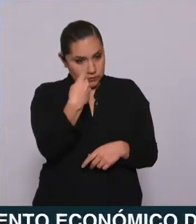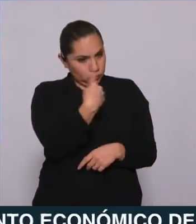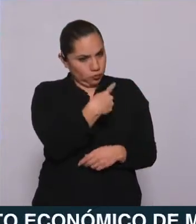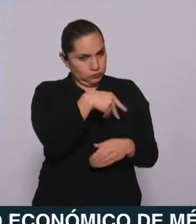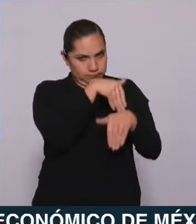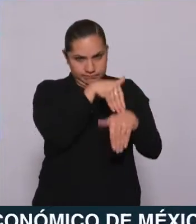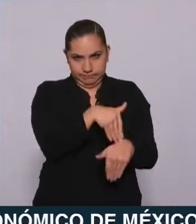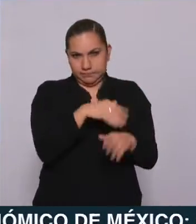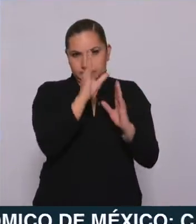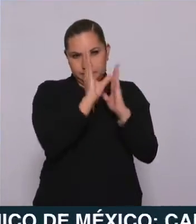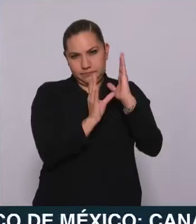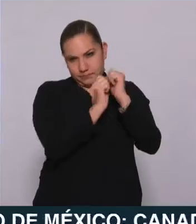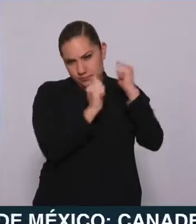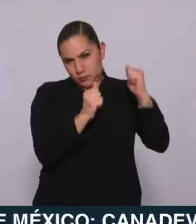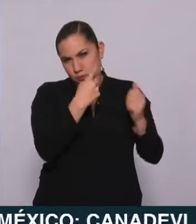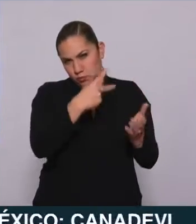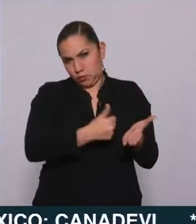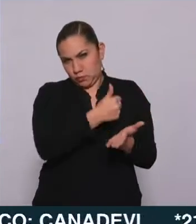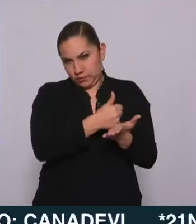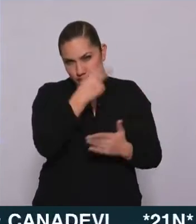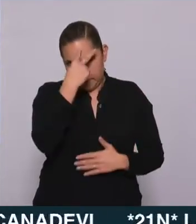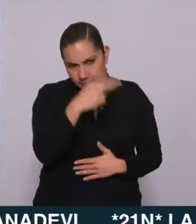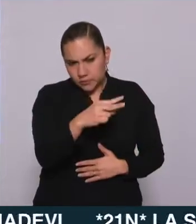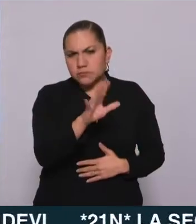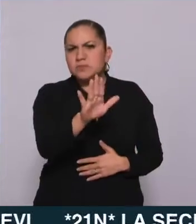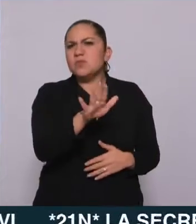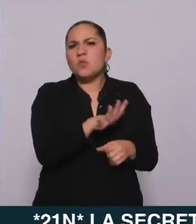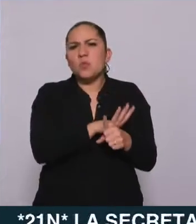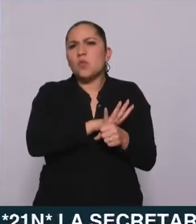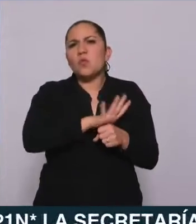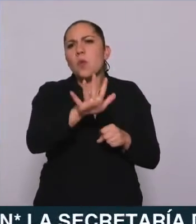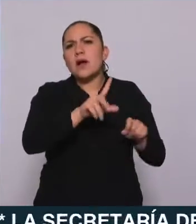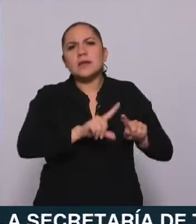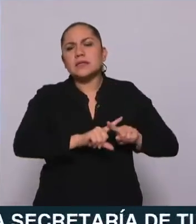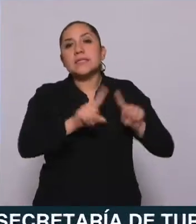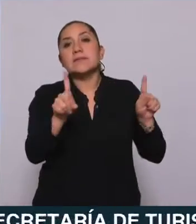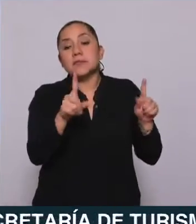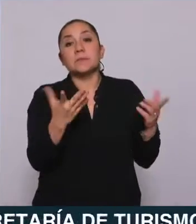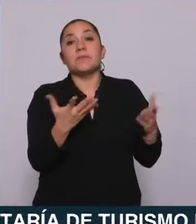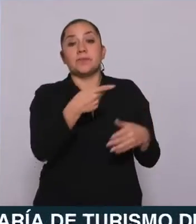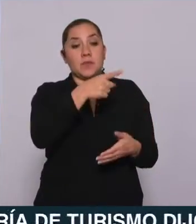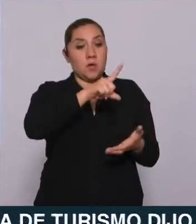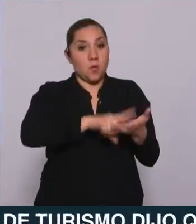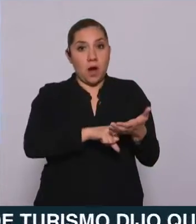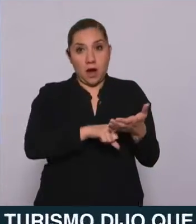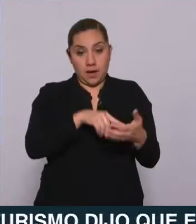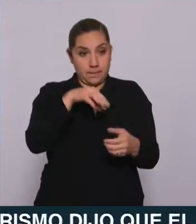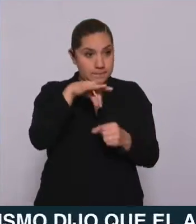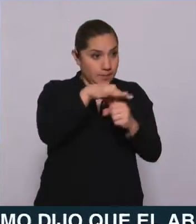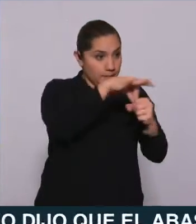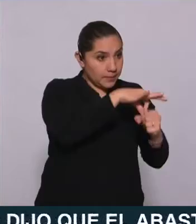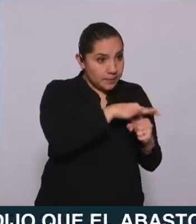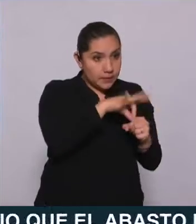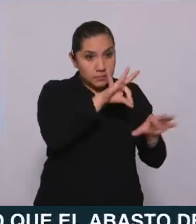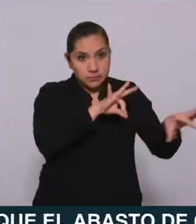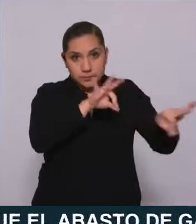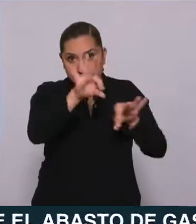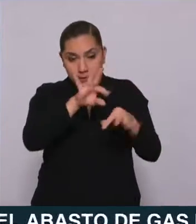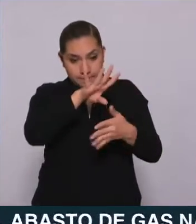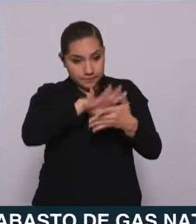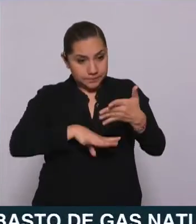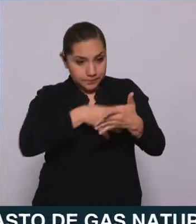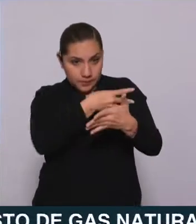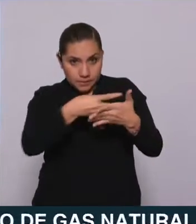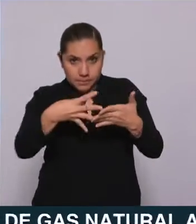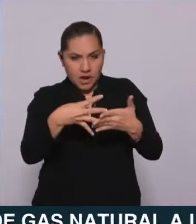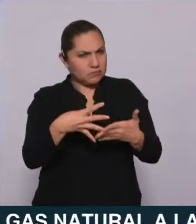de México. Pero la diferencia está en que ya el registro ya no va a ser a través de planillas, sino van a ser candidaturas individuales.